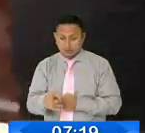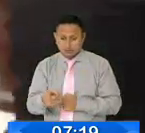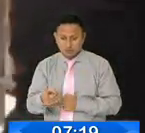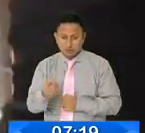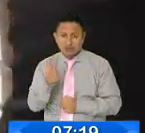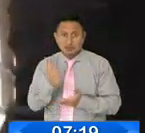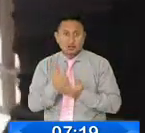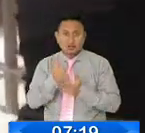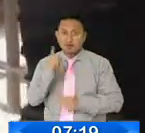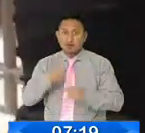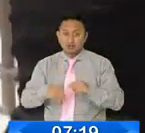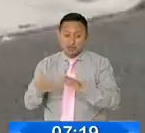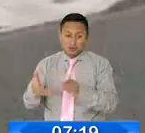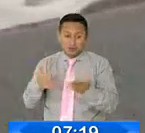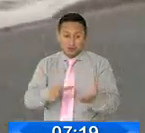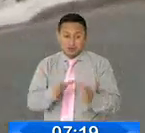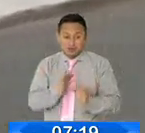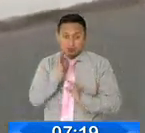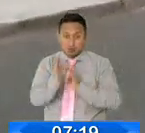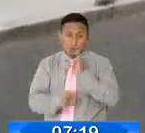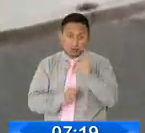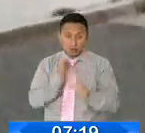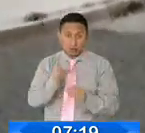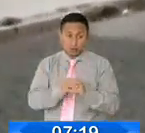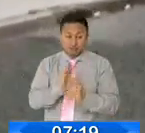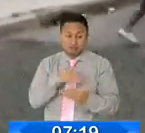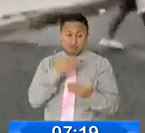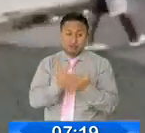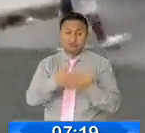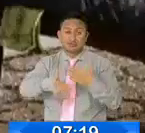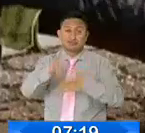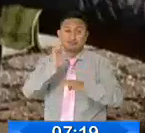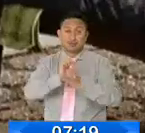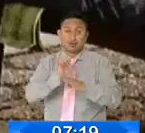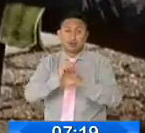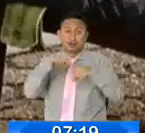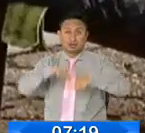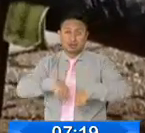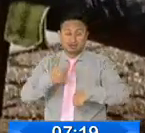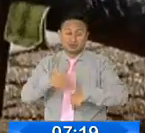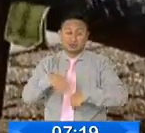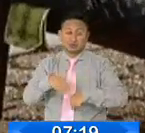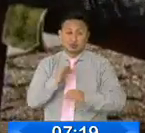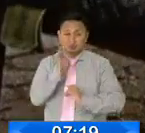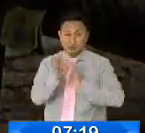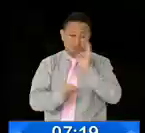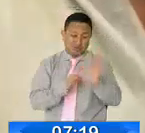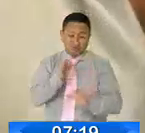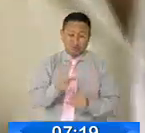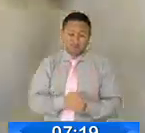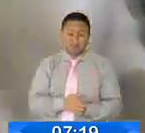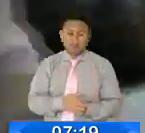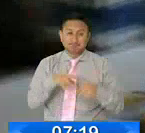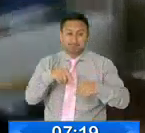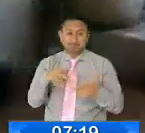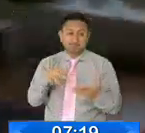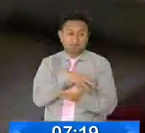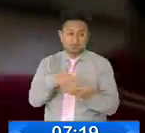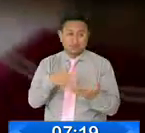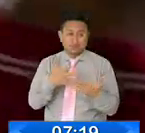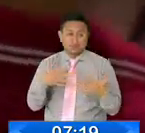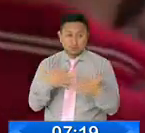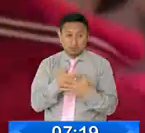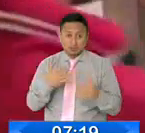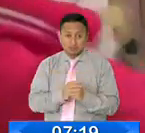El COVID-19 había llegado al Ecuador para hacer daño. En ese contexto de incertidumbre y miedo, un grupo